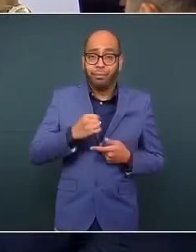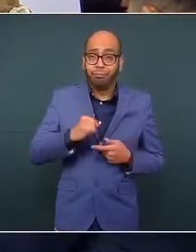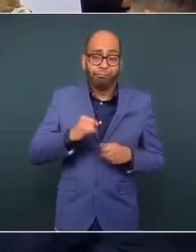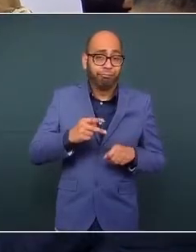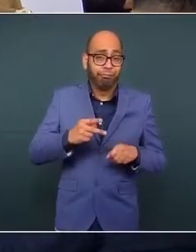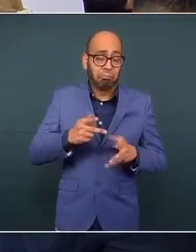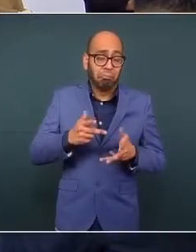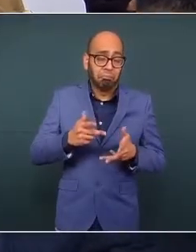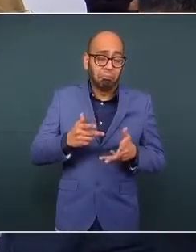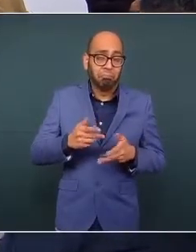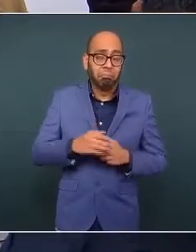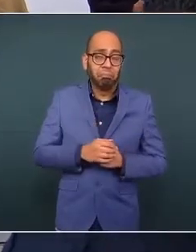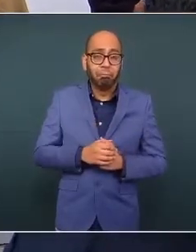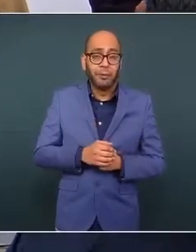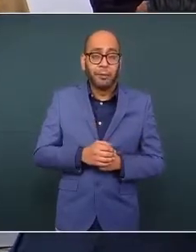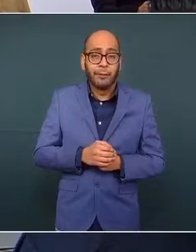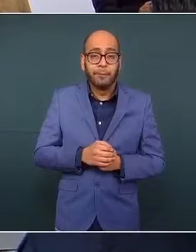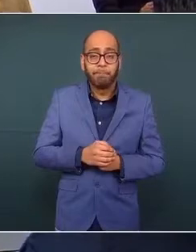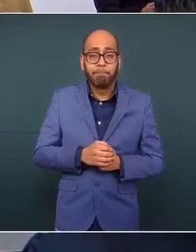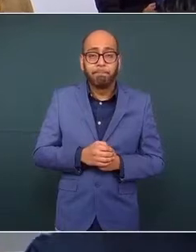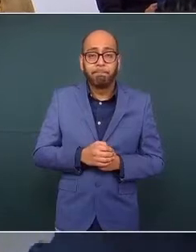sucediendo.